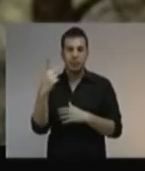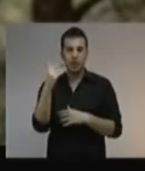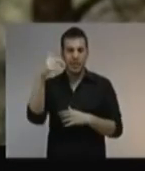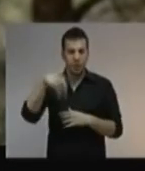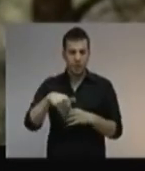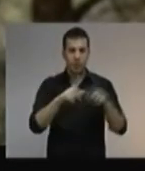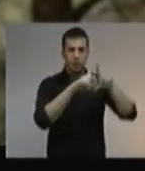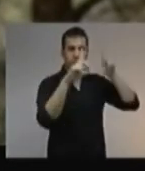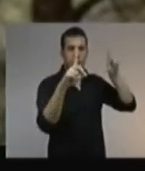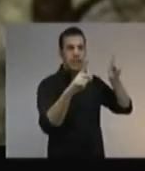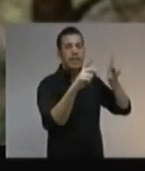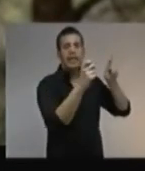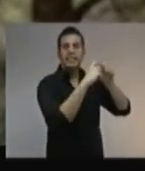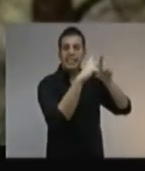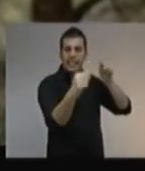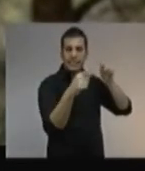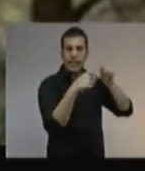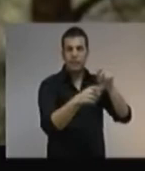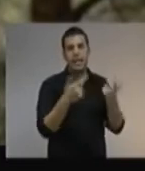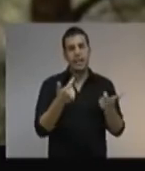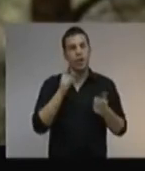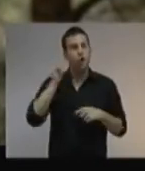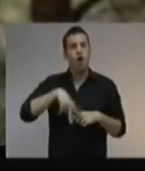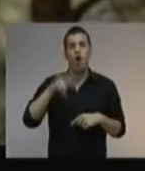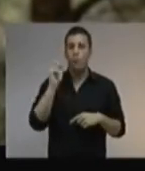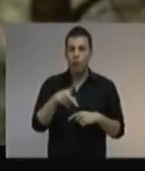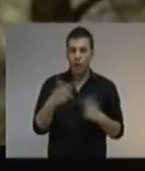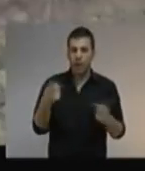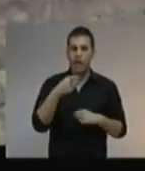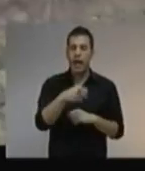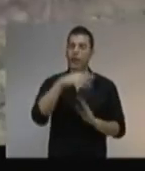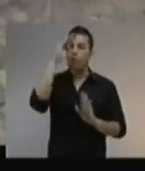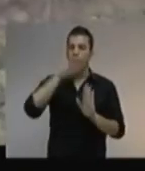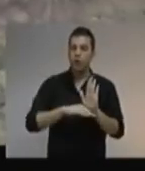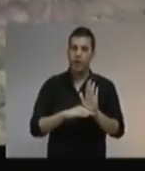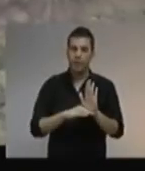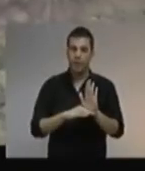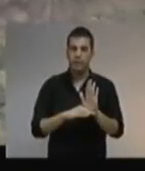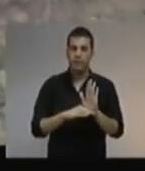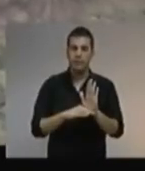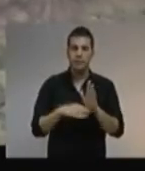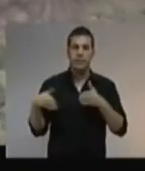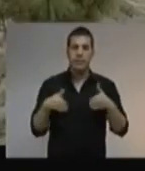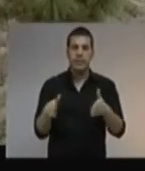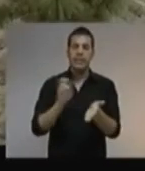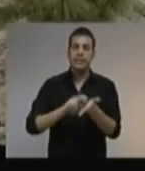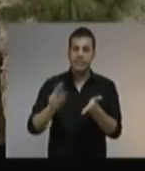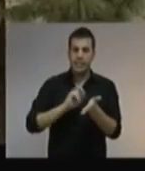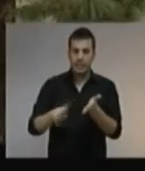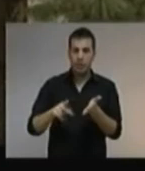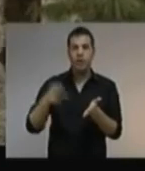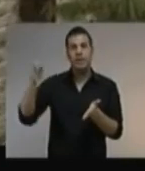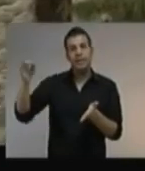señalizados y homologados en la isla, con un programa de senderos que compartimos con la isla